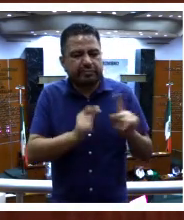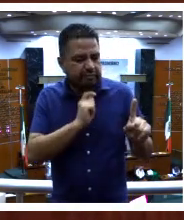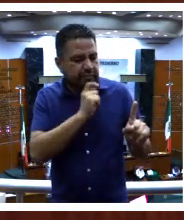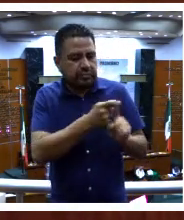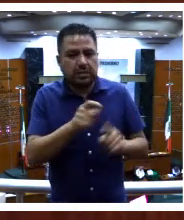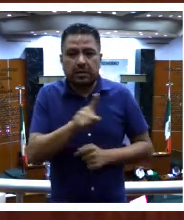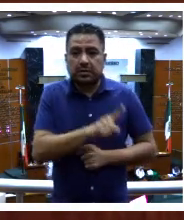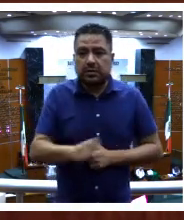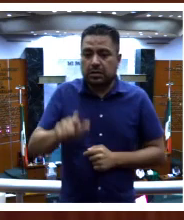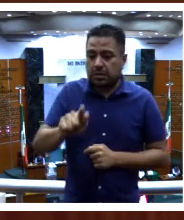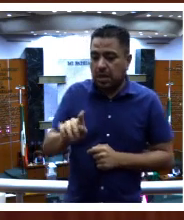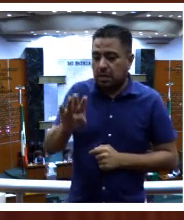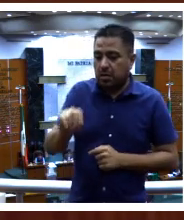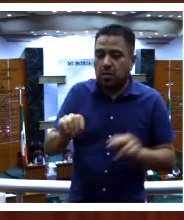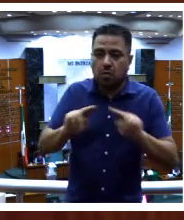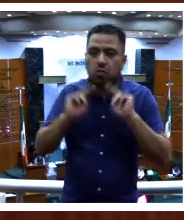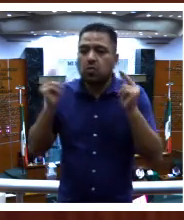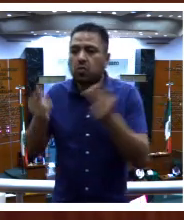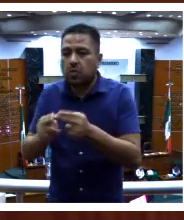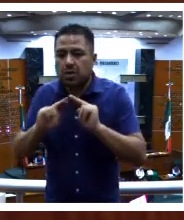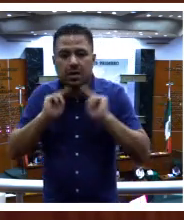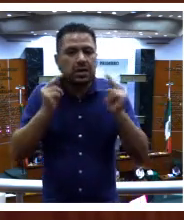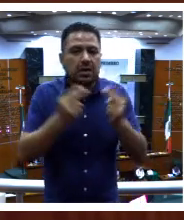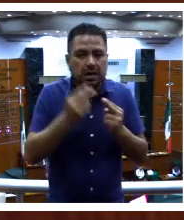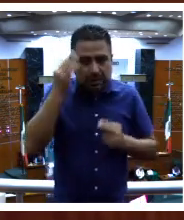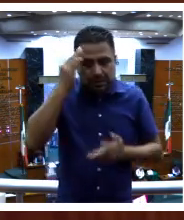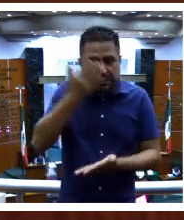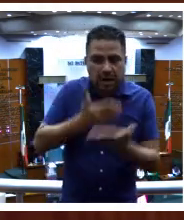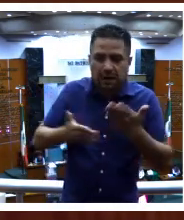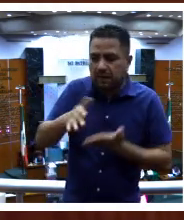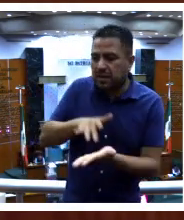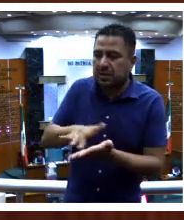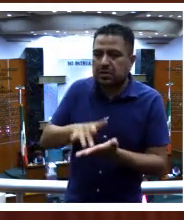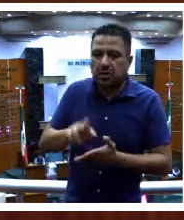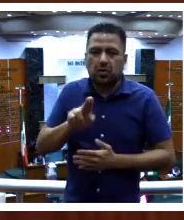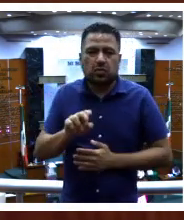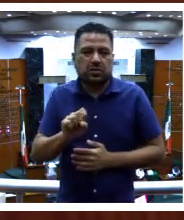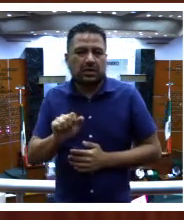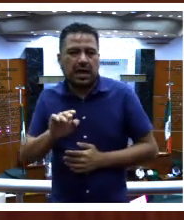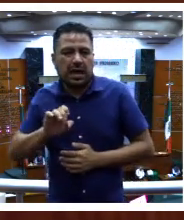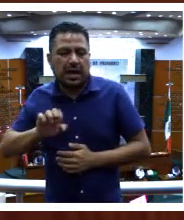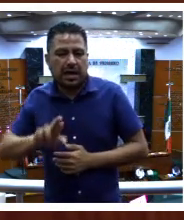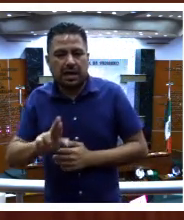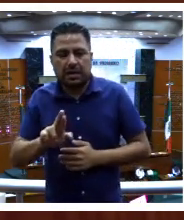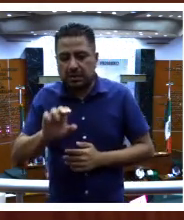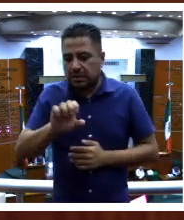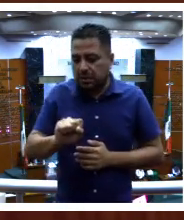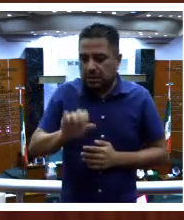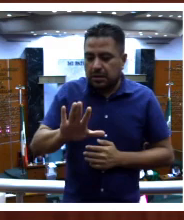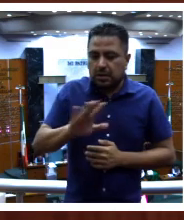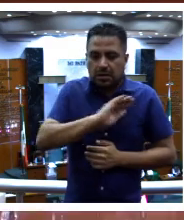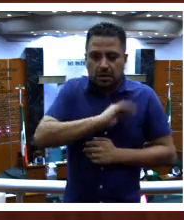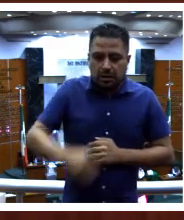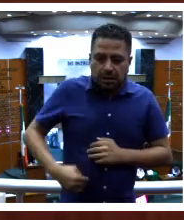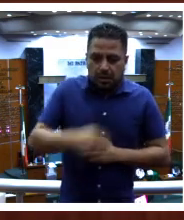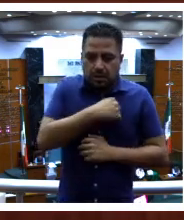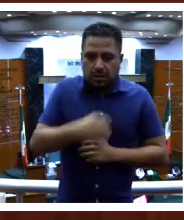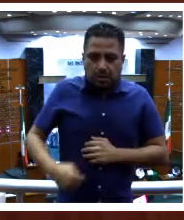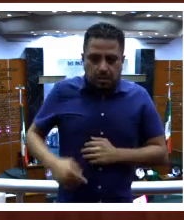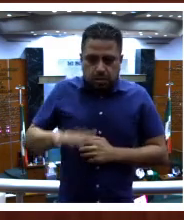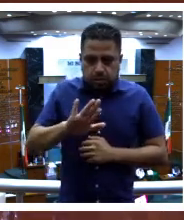de 179 unidades de servicio de apoyo a la educación regular en 65 municipios,